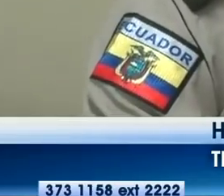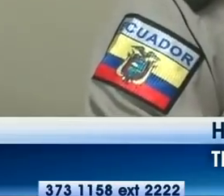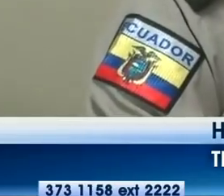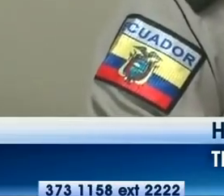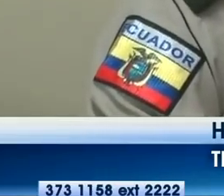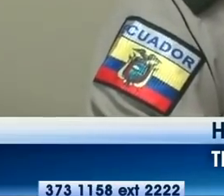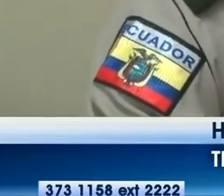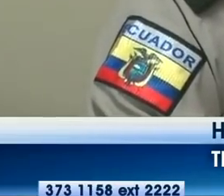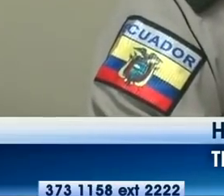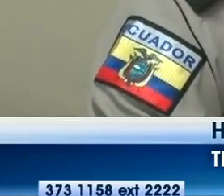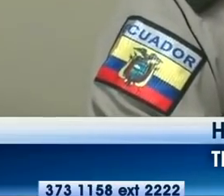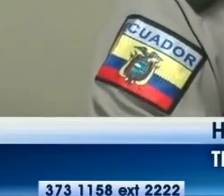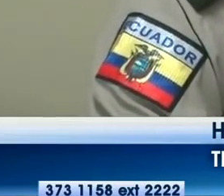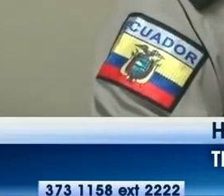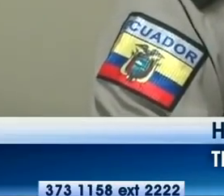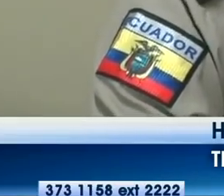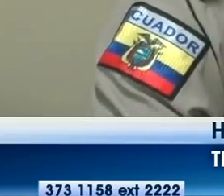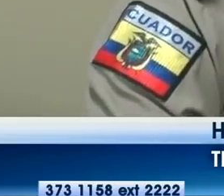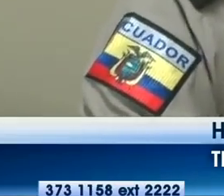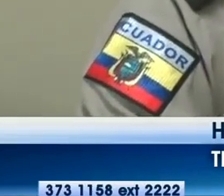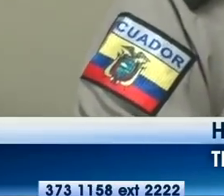ha sido